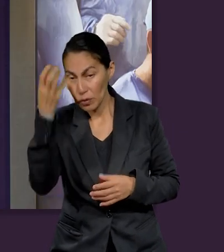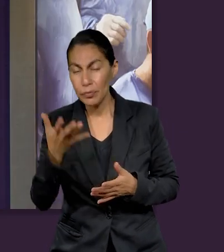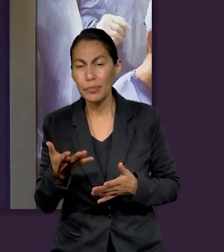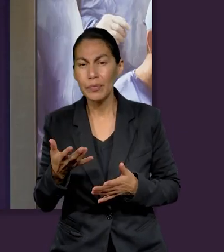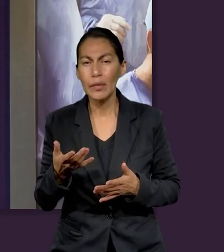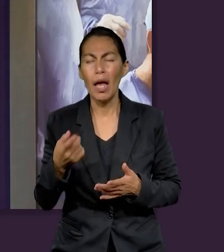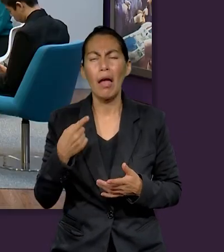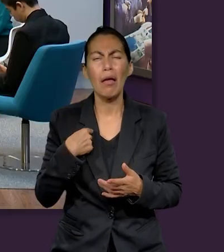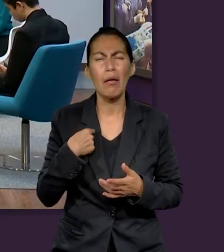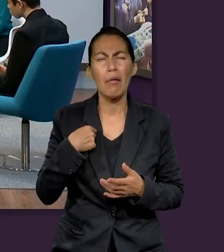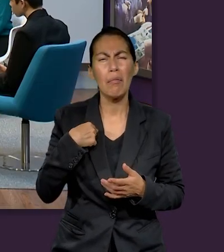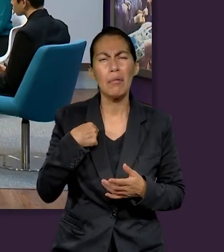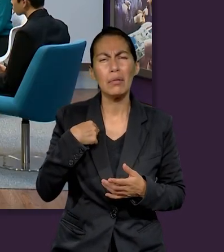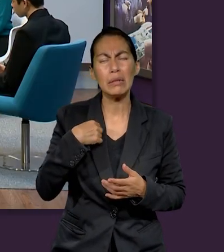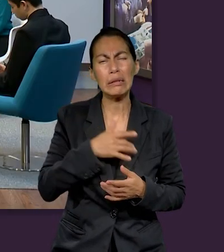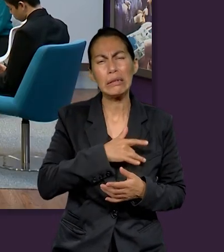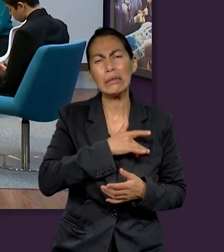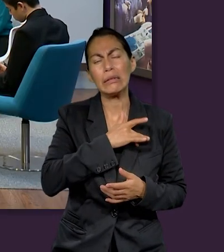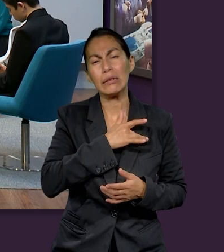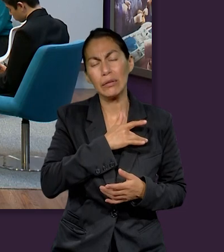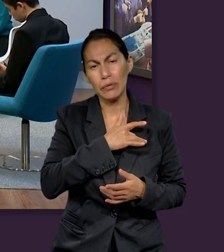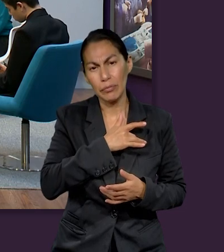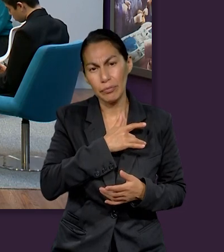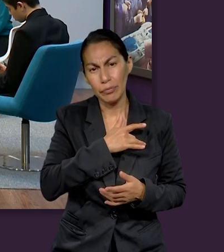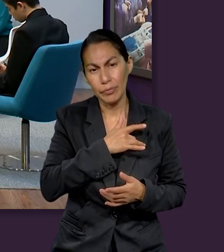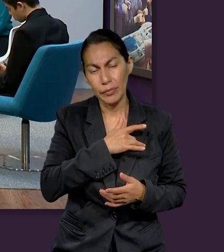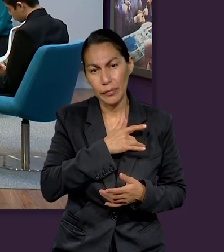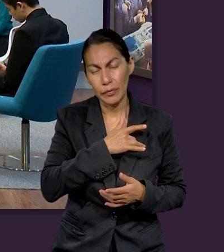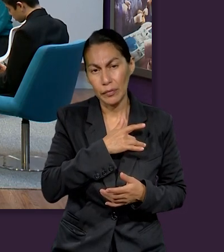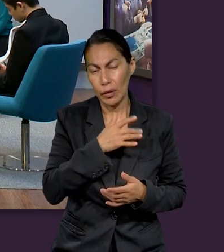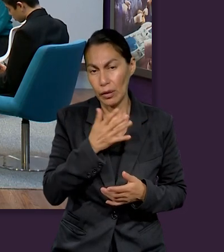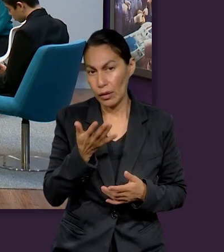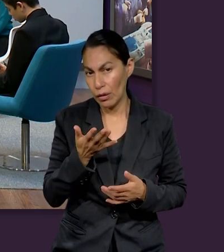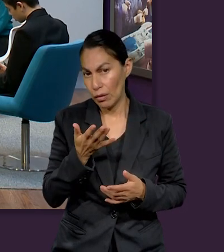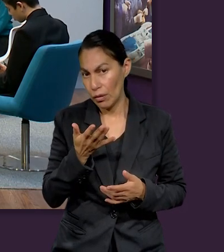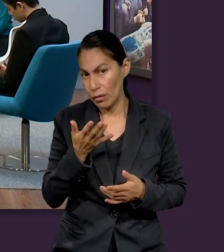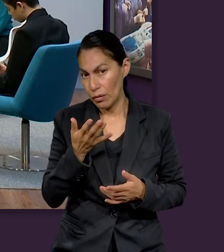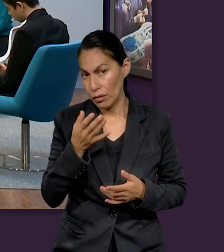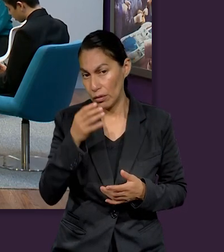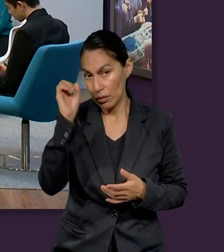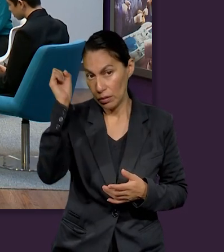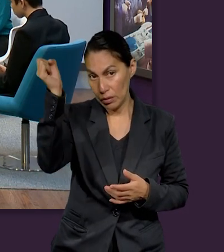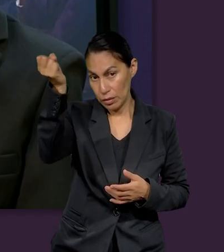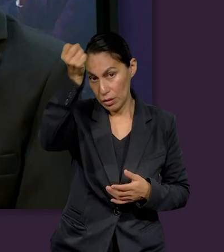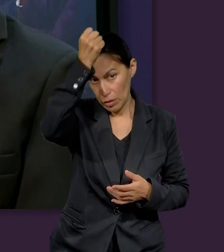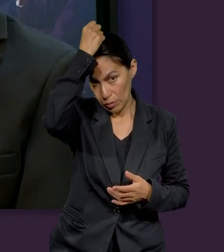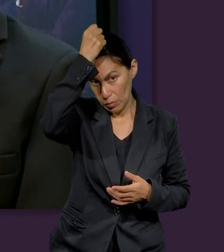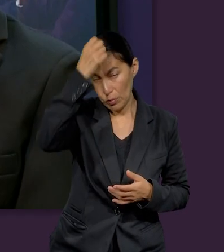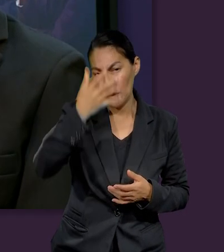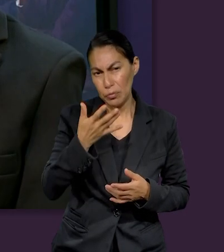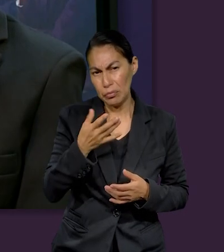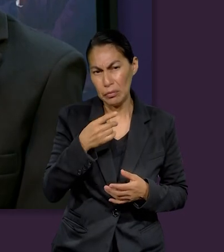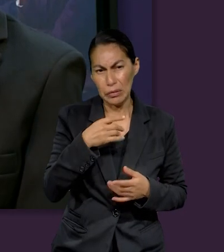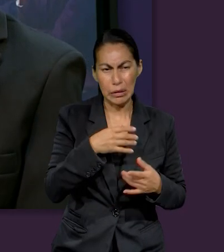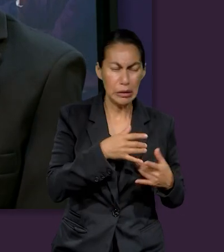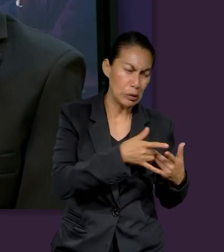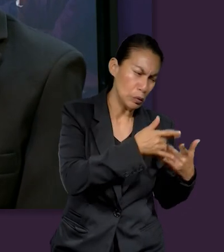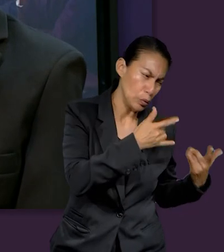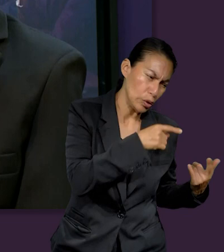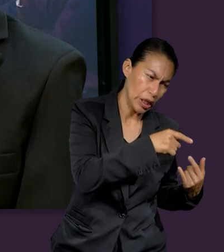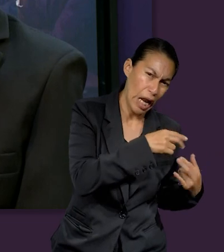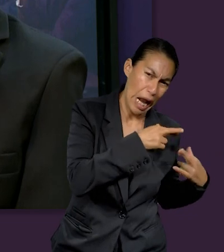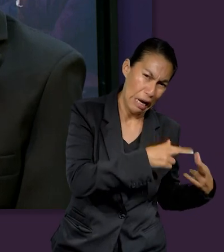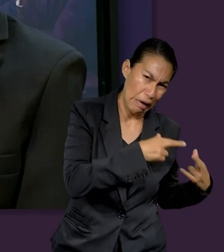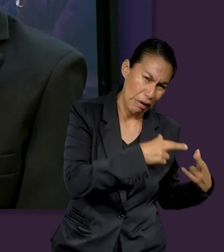ok alguien quiere aportar rapidito pues yo siento en primera que bueno Salomón sobre todo